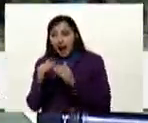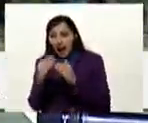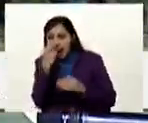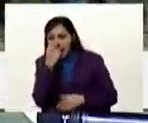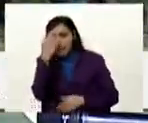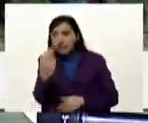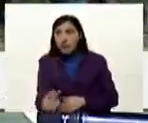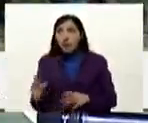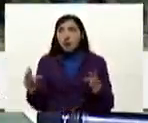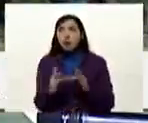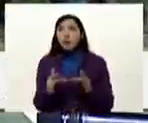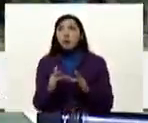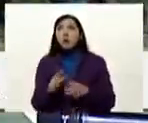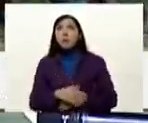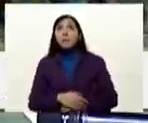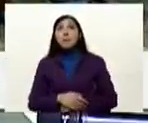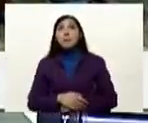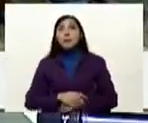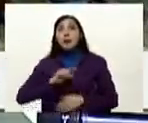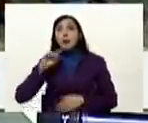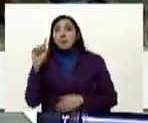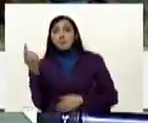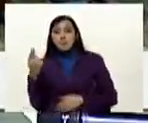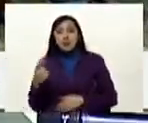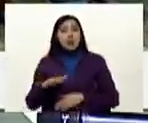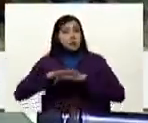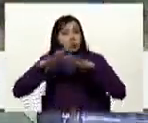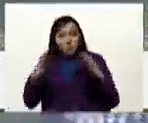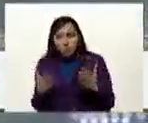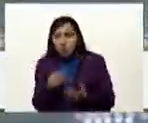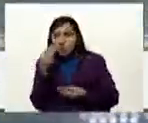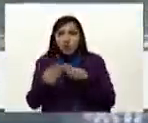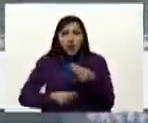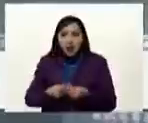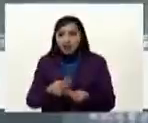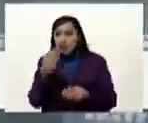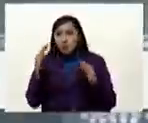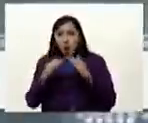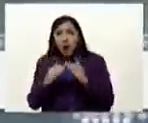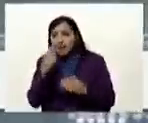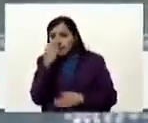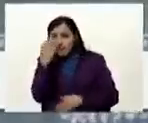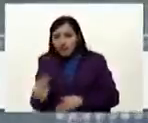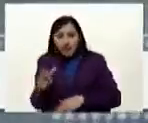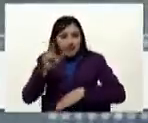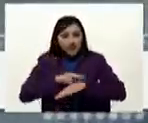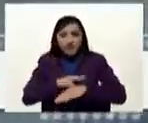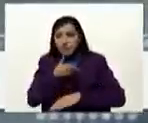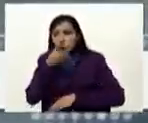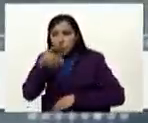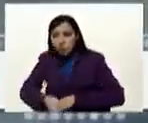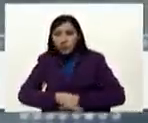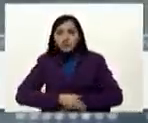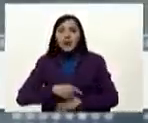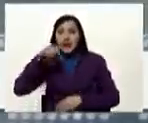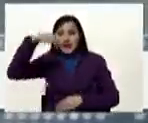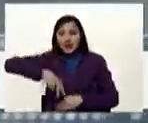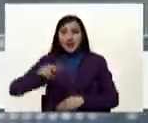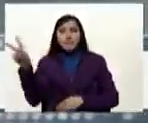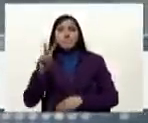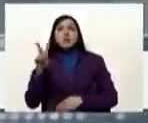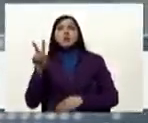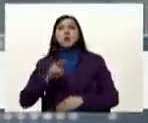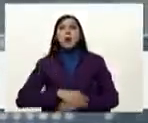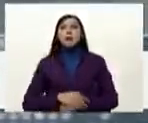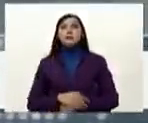por casa. Primer lugar del mundo donde se está haciendo, Venezuela, tenía que ser en Venezuela, tenía que ser en